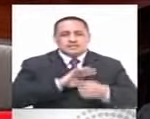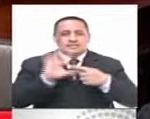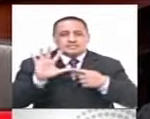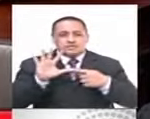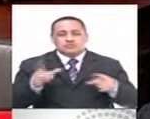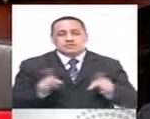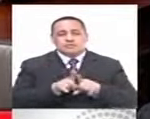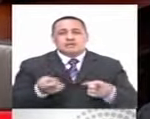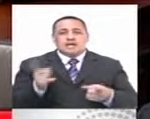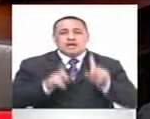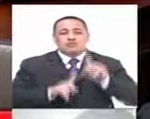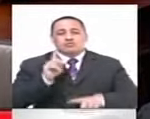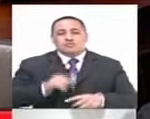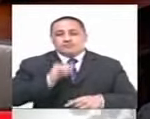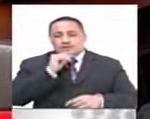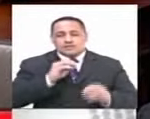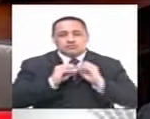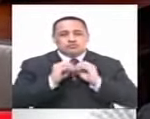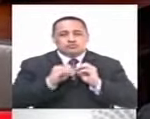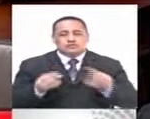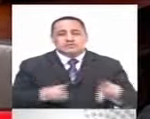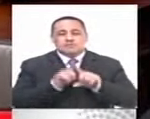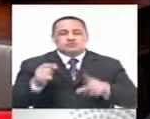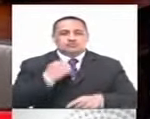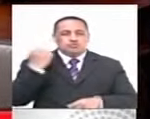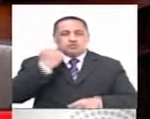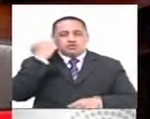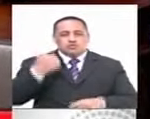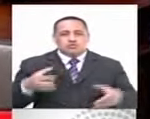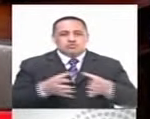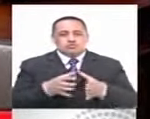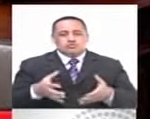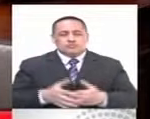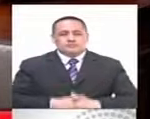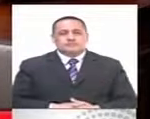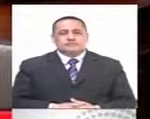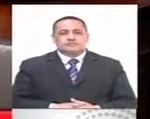aunque aún resulte insuficiente, es un logro de este gabinete.